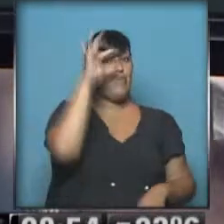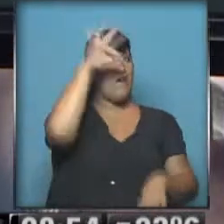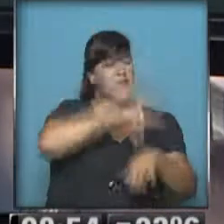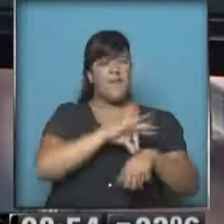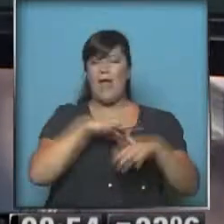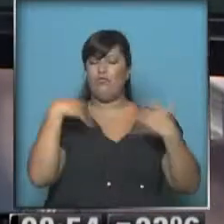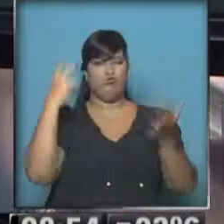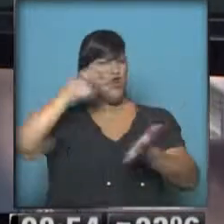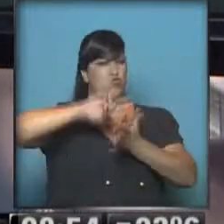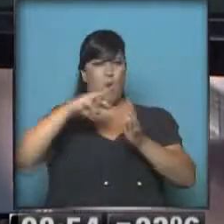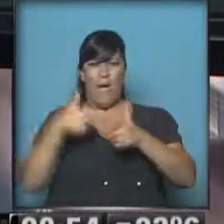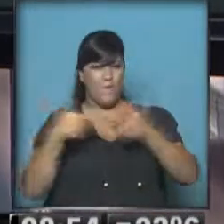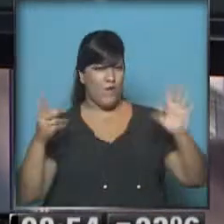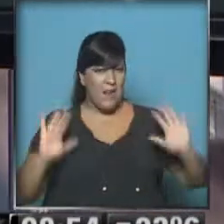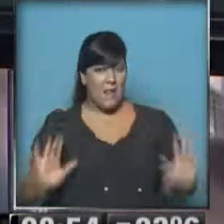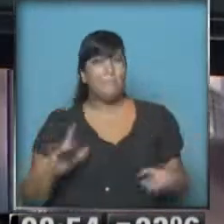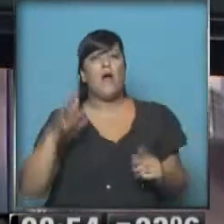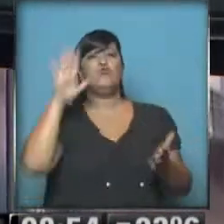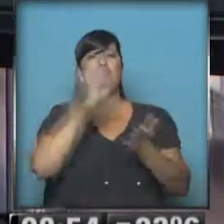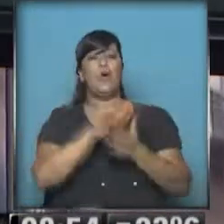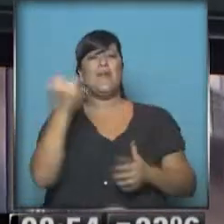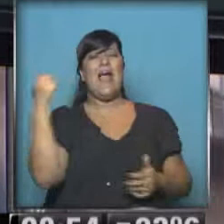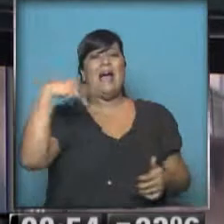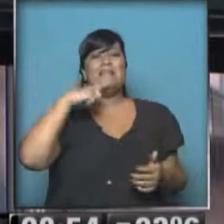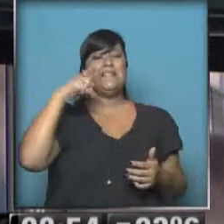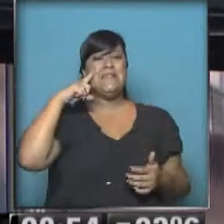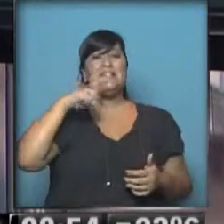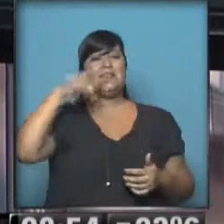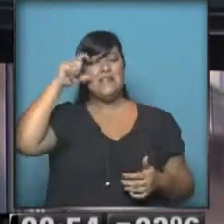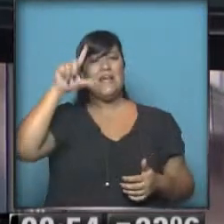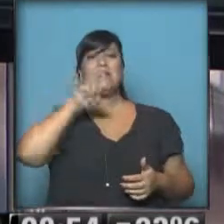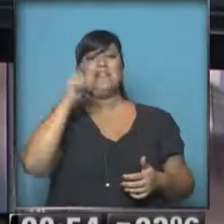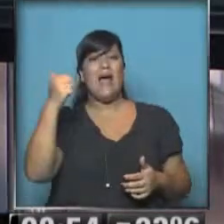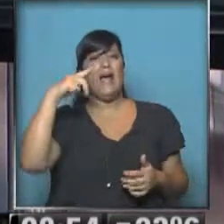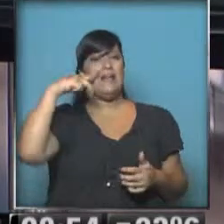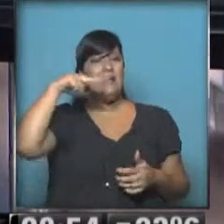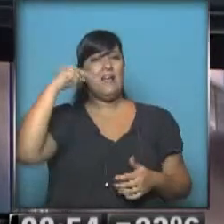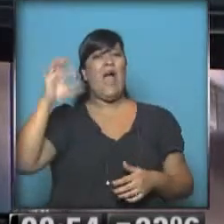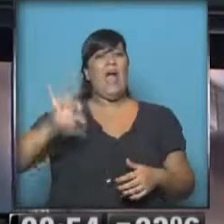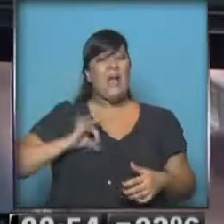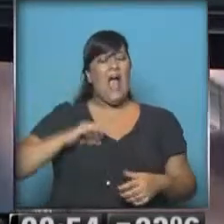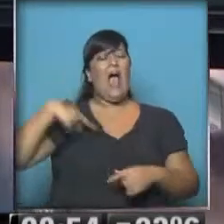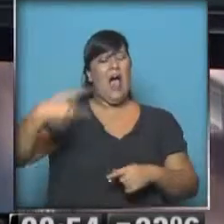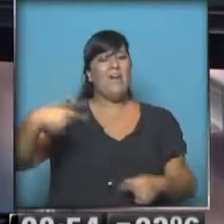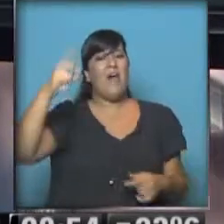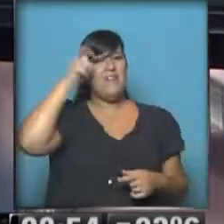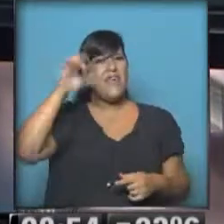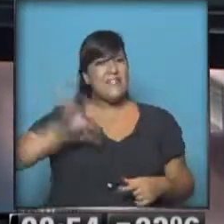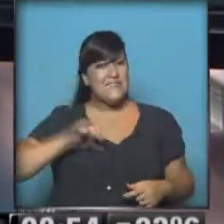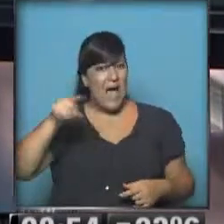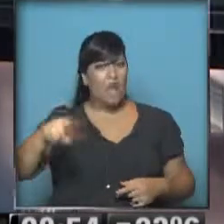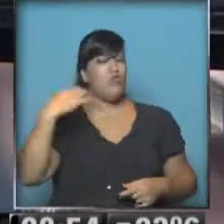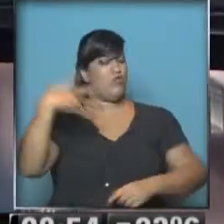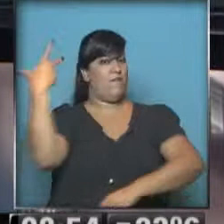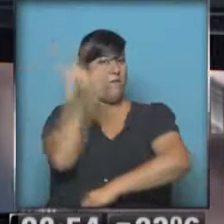con esta enfermedad y con respecto a la antitetánica recuerde diez años hay que aplicarse la doble de adultos que tiene difteria y tétanos si